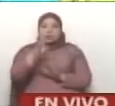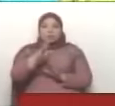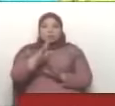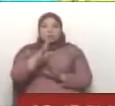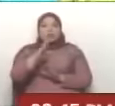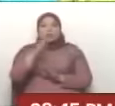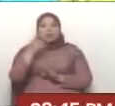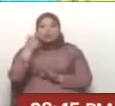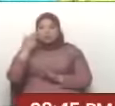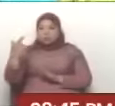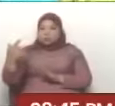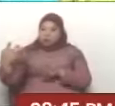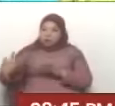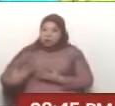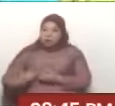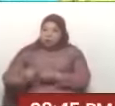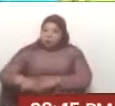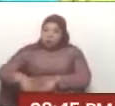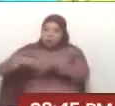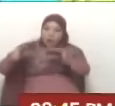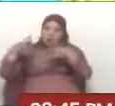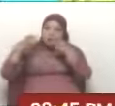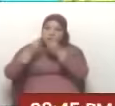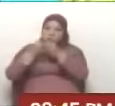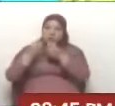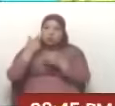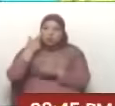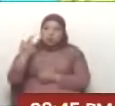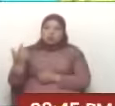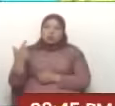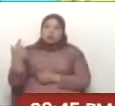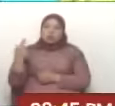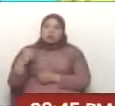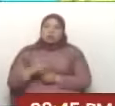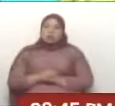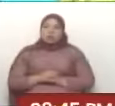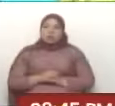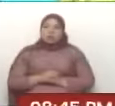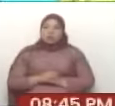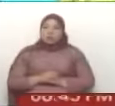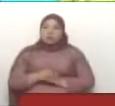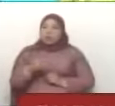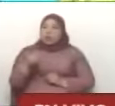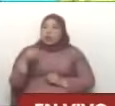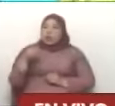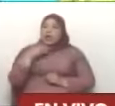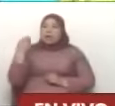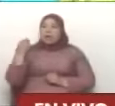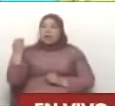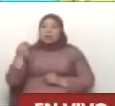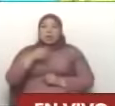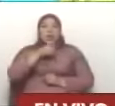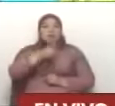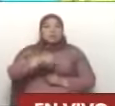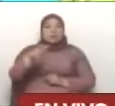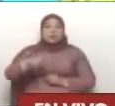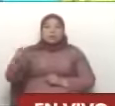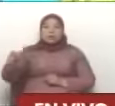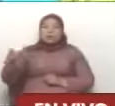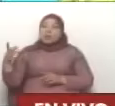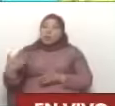Como dice la canción, yo la vi crecer, yo la vi llegar. Y esa generación ya vuela